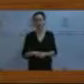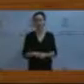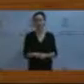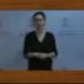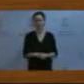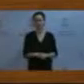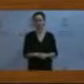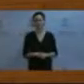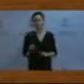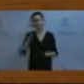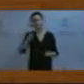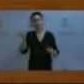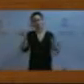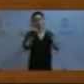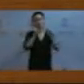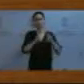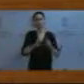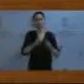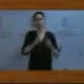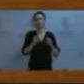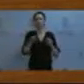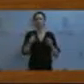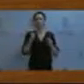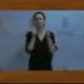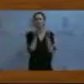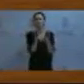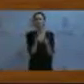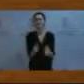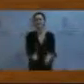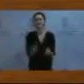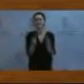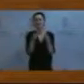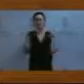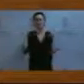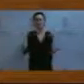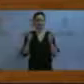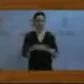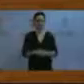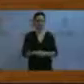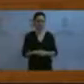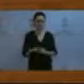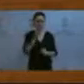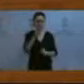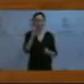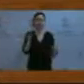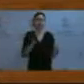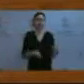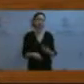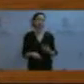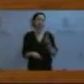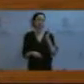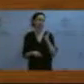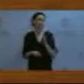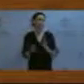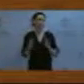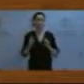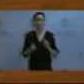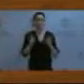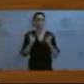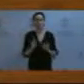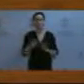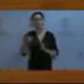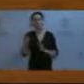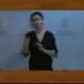otros organismos, yo no les voy a aburrir, tengo aquí la solicitud de información, en mayor o menor cuantía, también contratan servicios